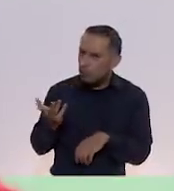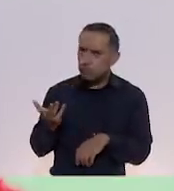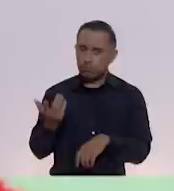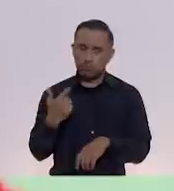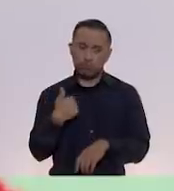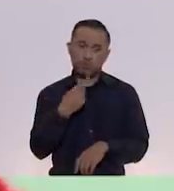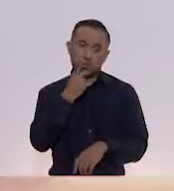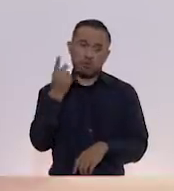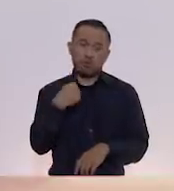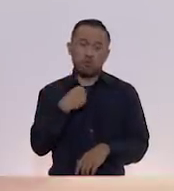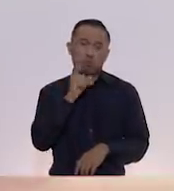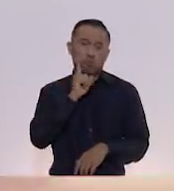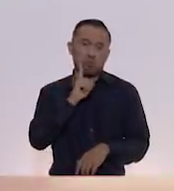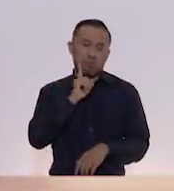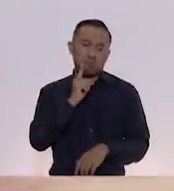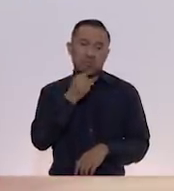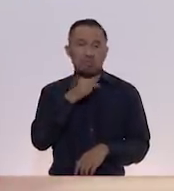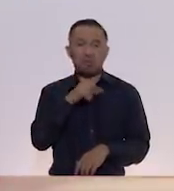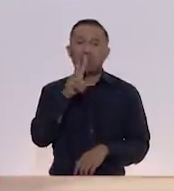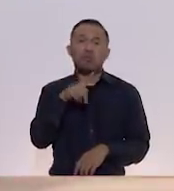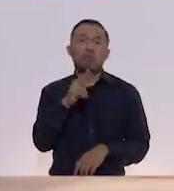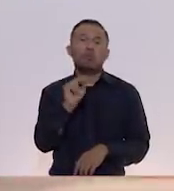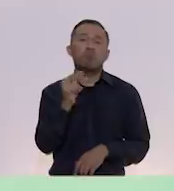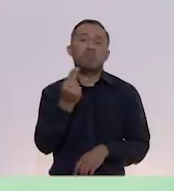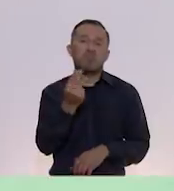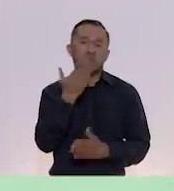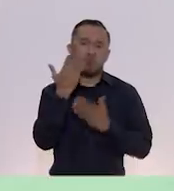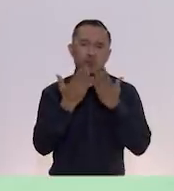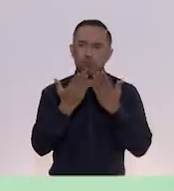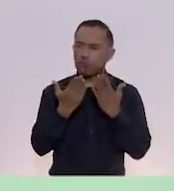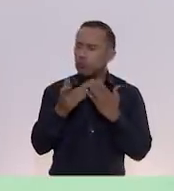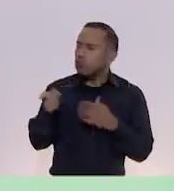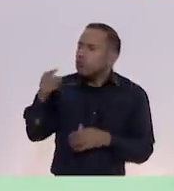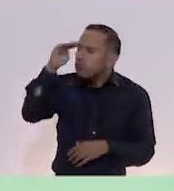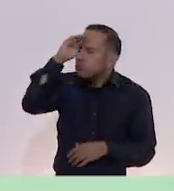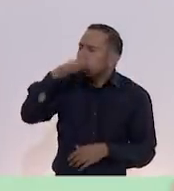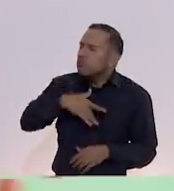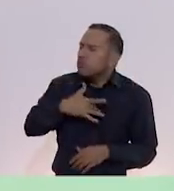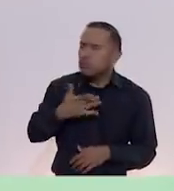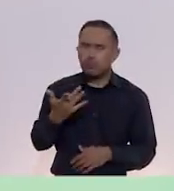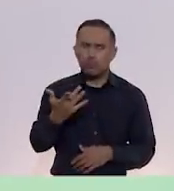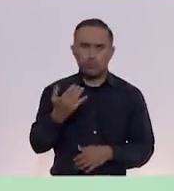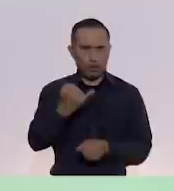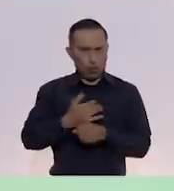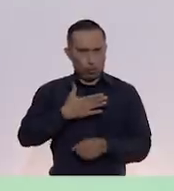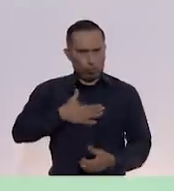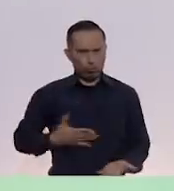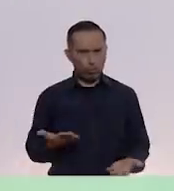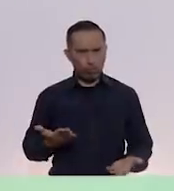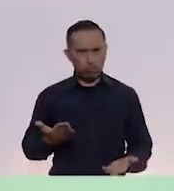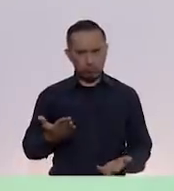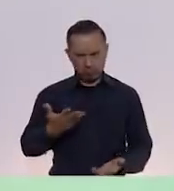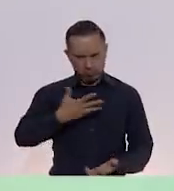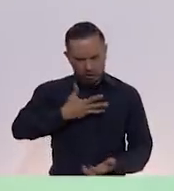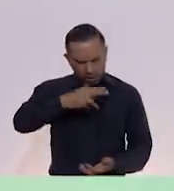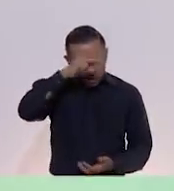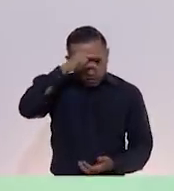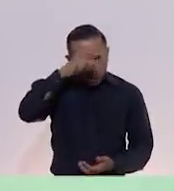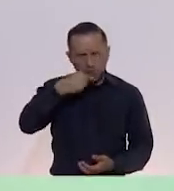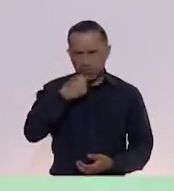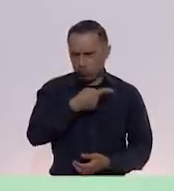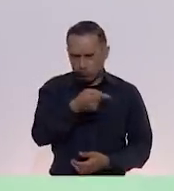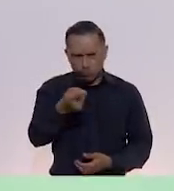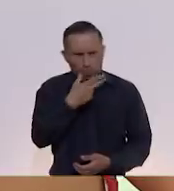lo necesito. ¿Y tú qué piensas? Que no es justo. Yo soy tan lista como todos los niños y me